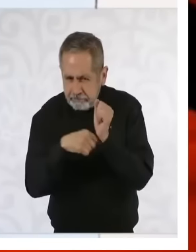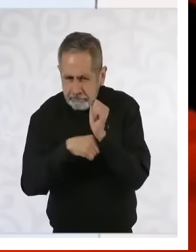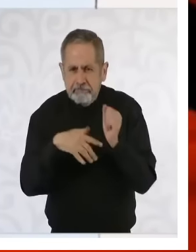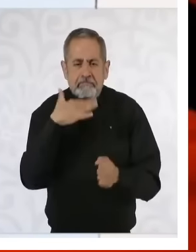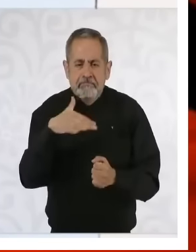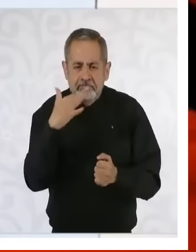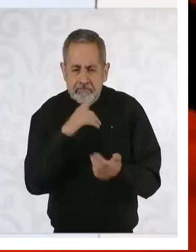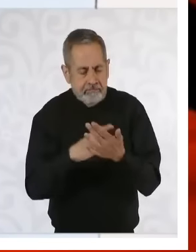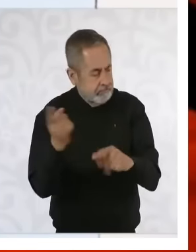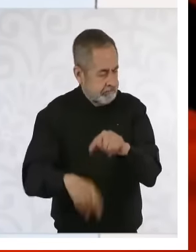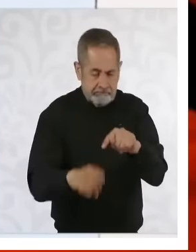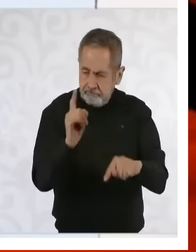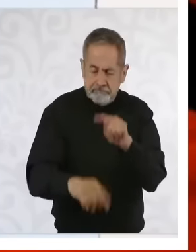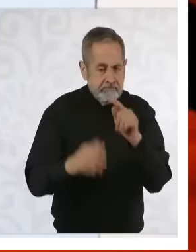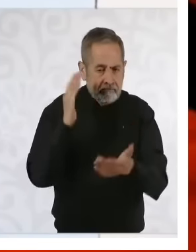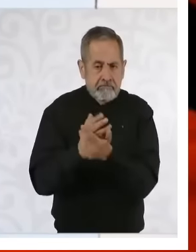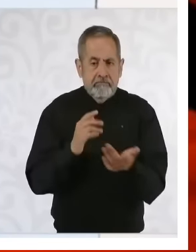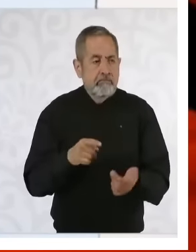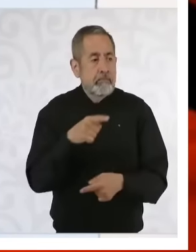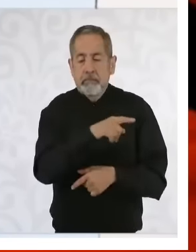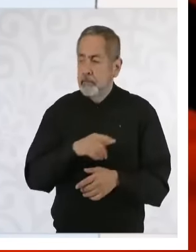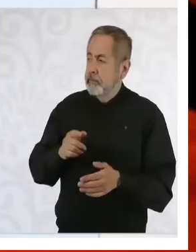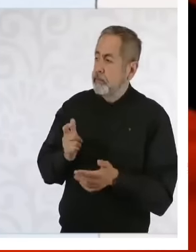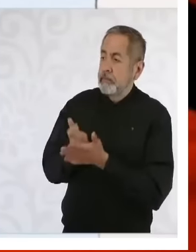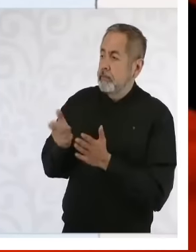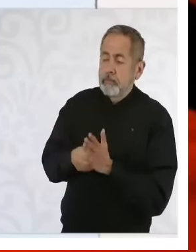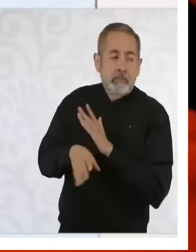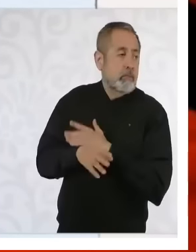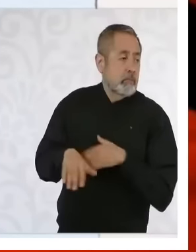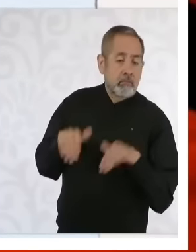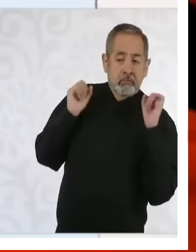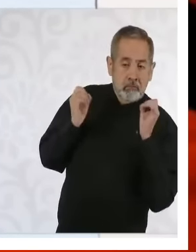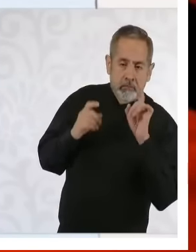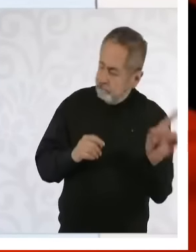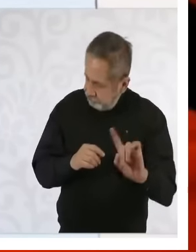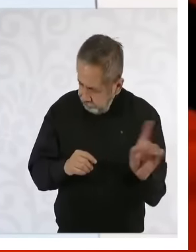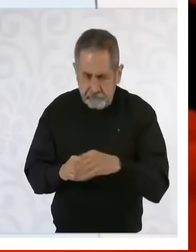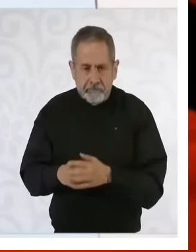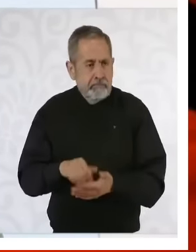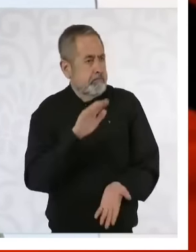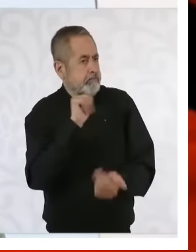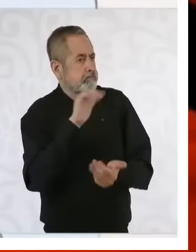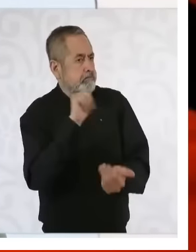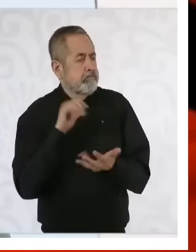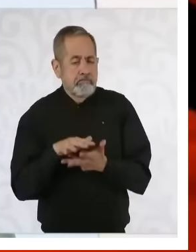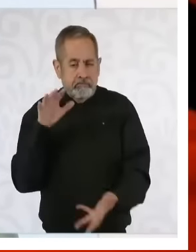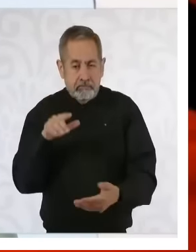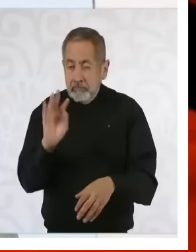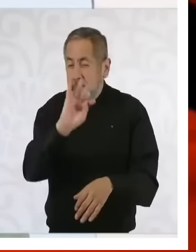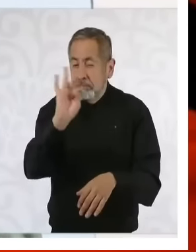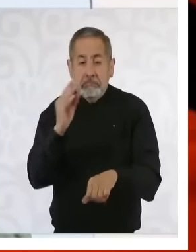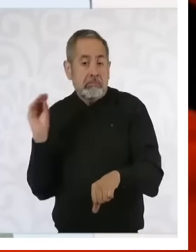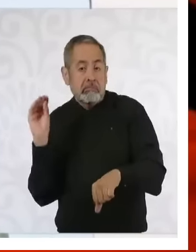lado evitar que haya evasión fiscal. Sí vamos a conseguir más ingresos que incluso elevando las